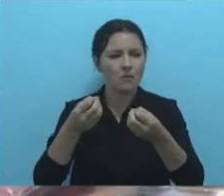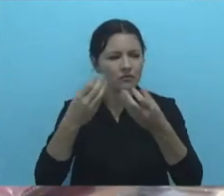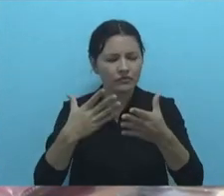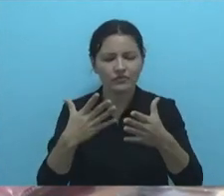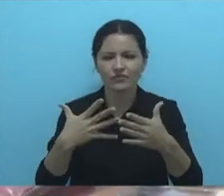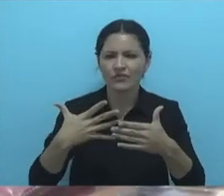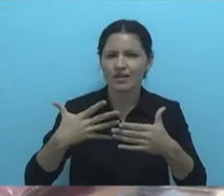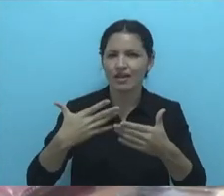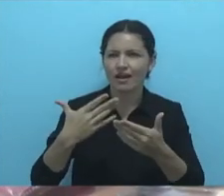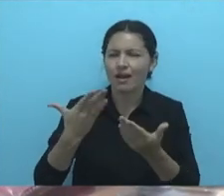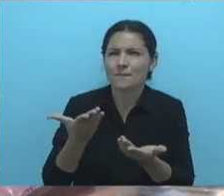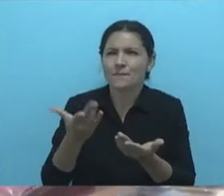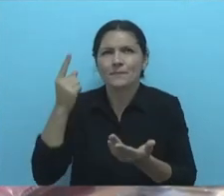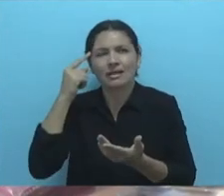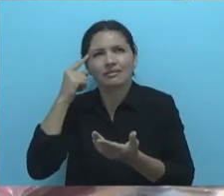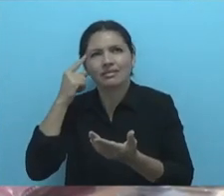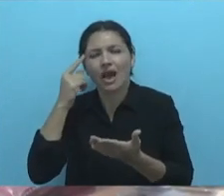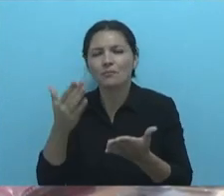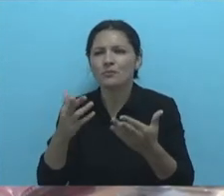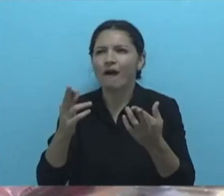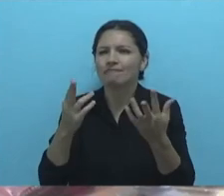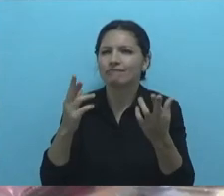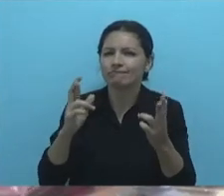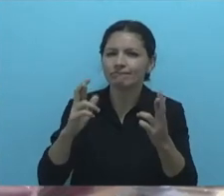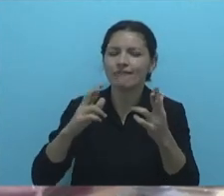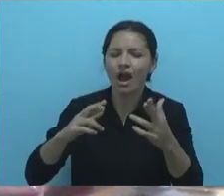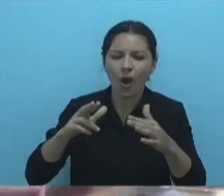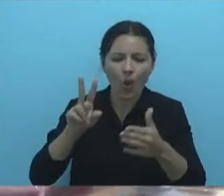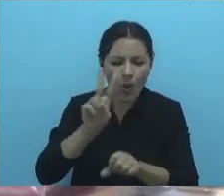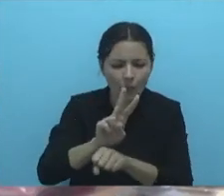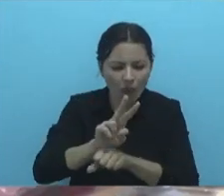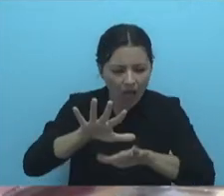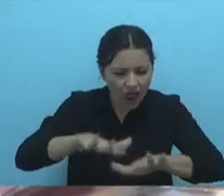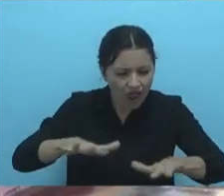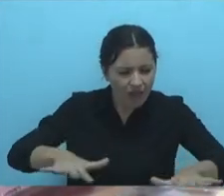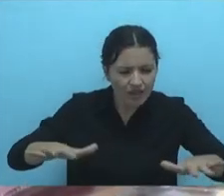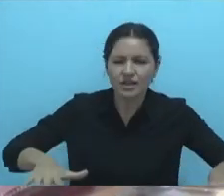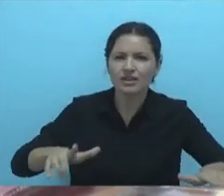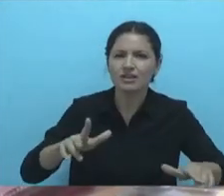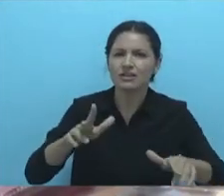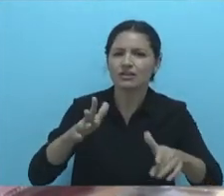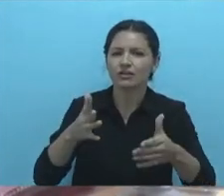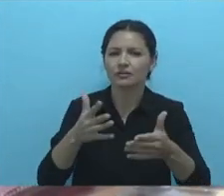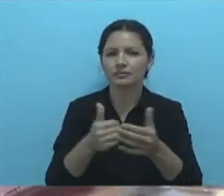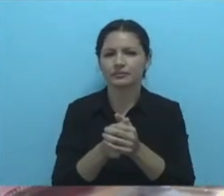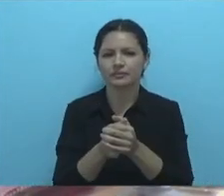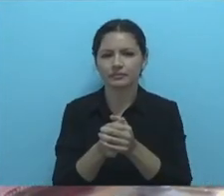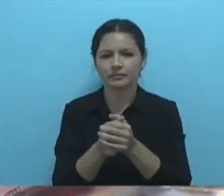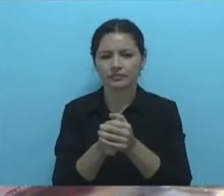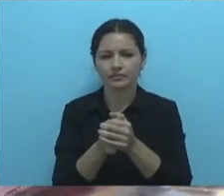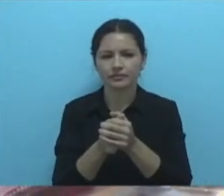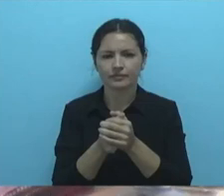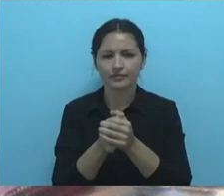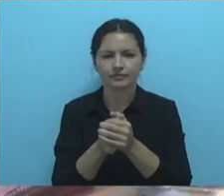cuidado de los niños de nuestra Argentina y de nuestra provincia en particular a pesar de que siempre dijimos No necesitamos una ley